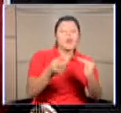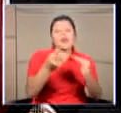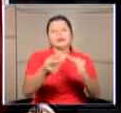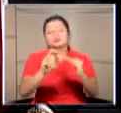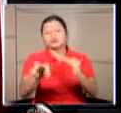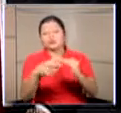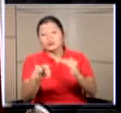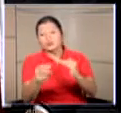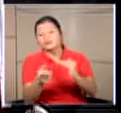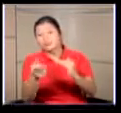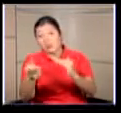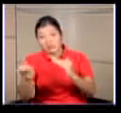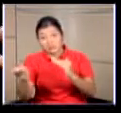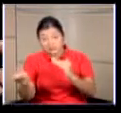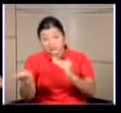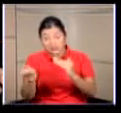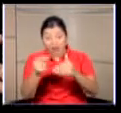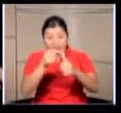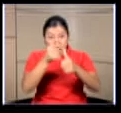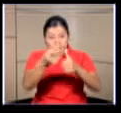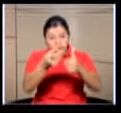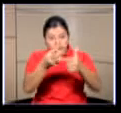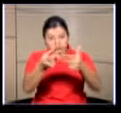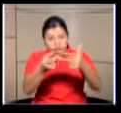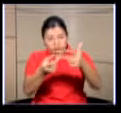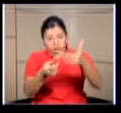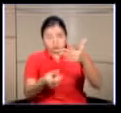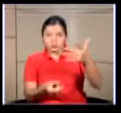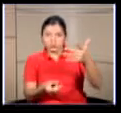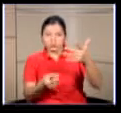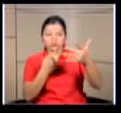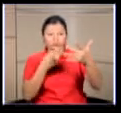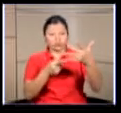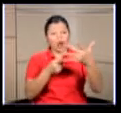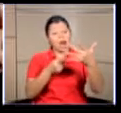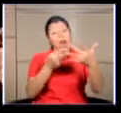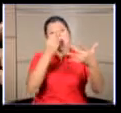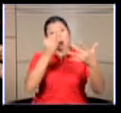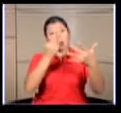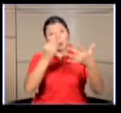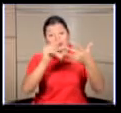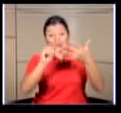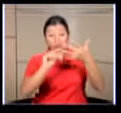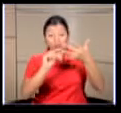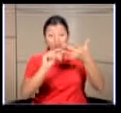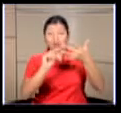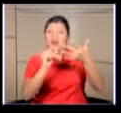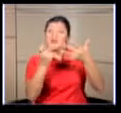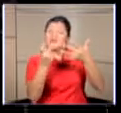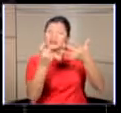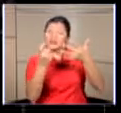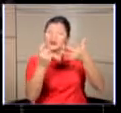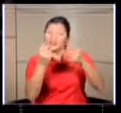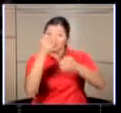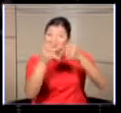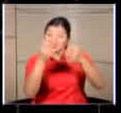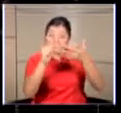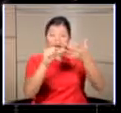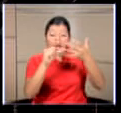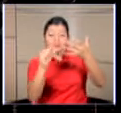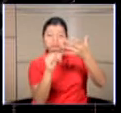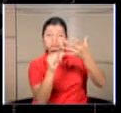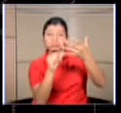transporte, y de repente, pues, al final del mes probablemente dice, miren, en comida me sobró un poco, me falta un poco en transporte, y ahí van ajustando. Ese es el